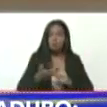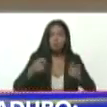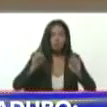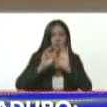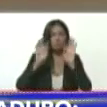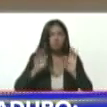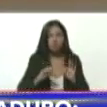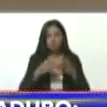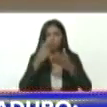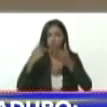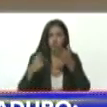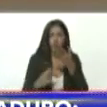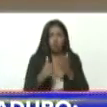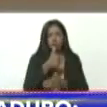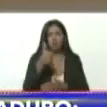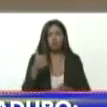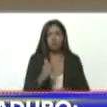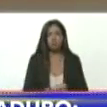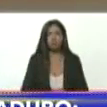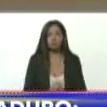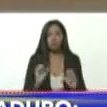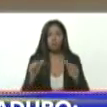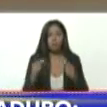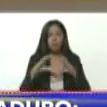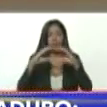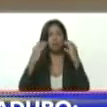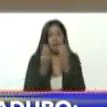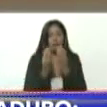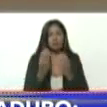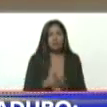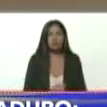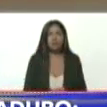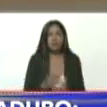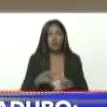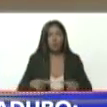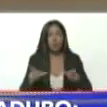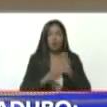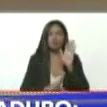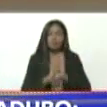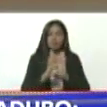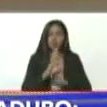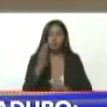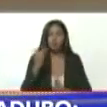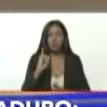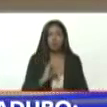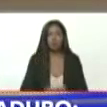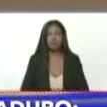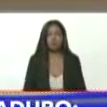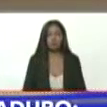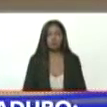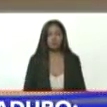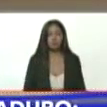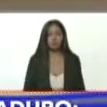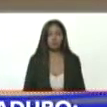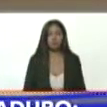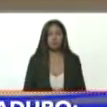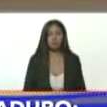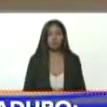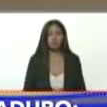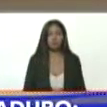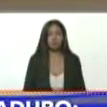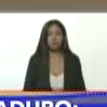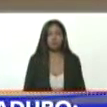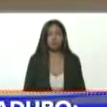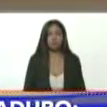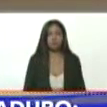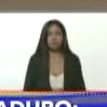todo esto, todo esto. El inicio de clases, el mapa de desarrollo que hay. Yo desde